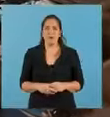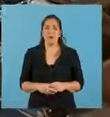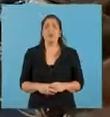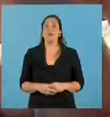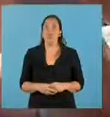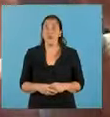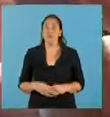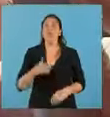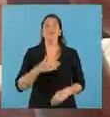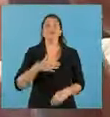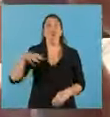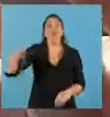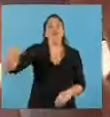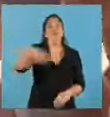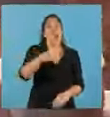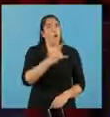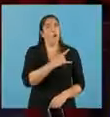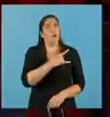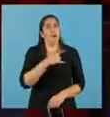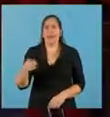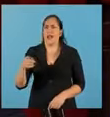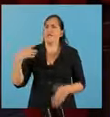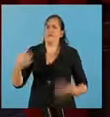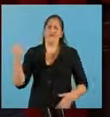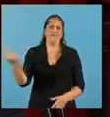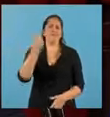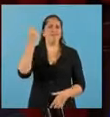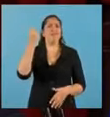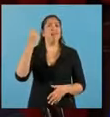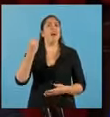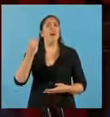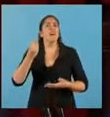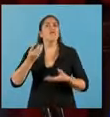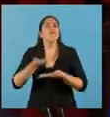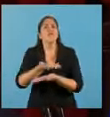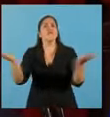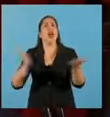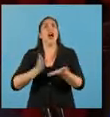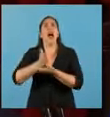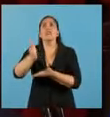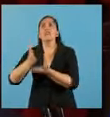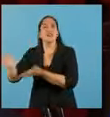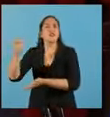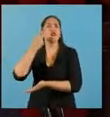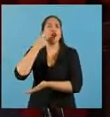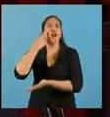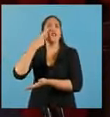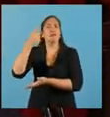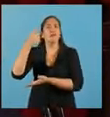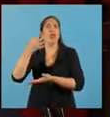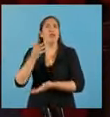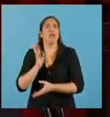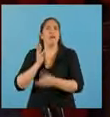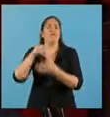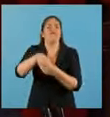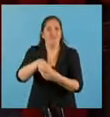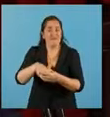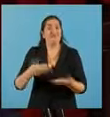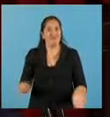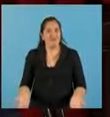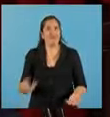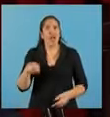Nuestras universidades son una instancia central de la democratización del acceso al conocimiento. Proponemos iniciar el debate de